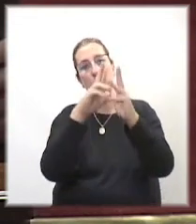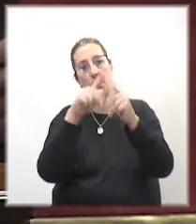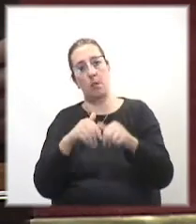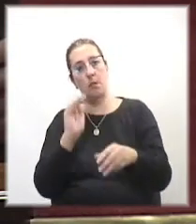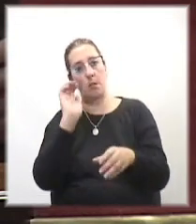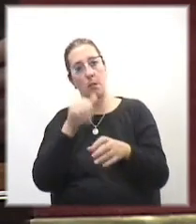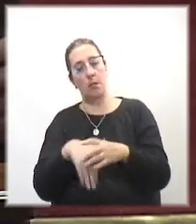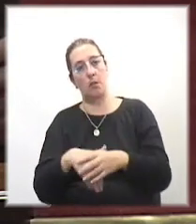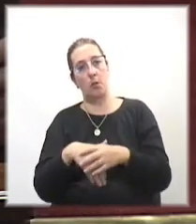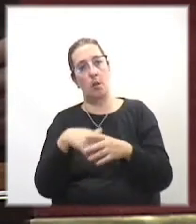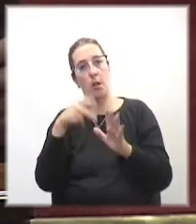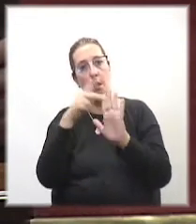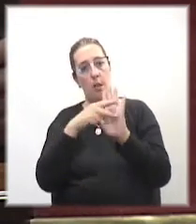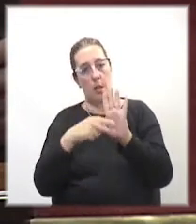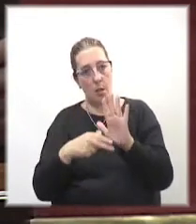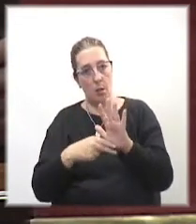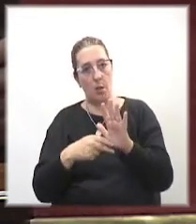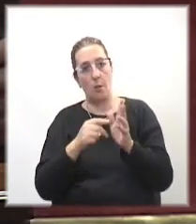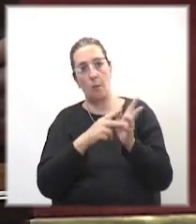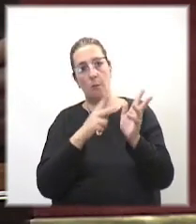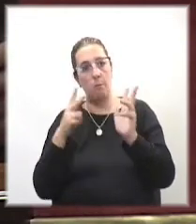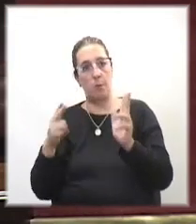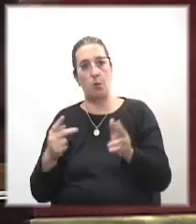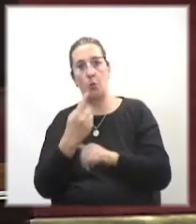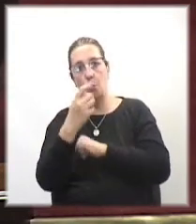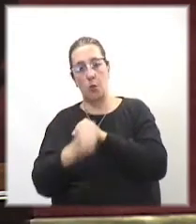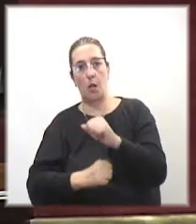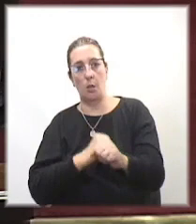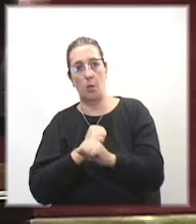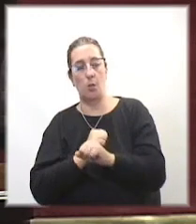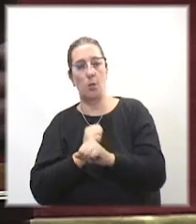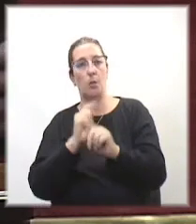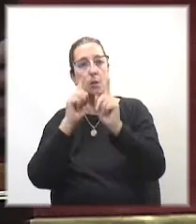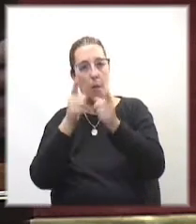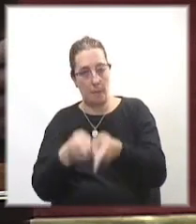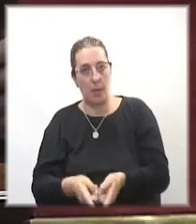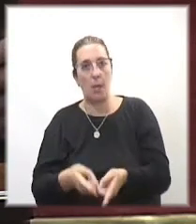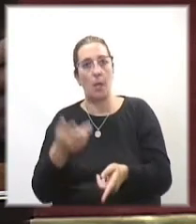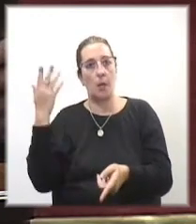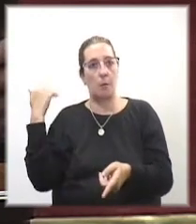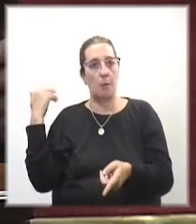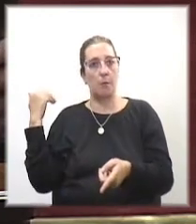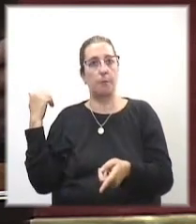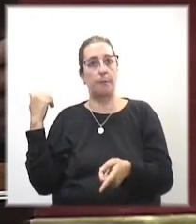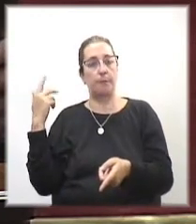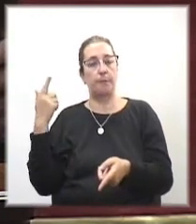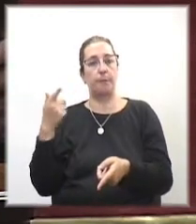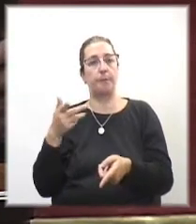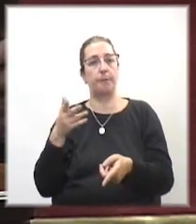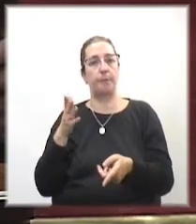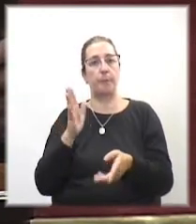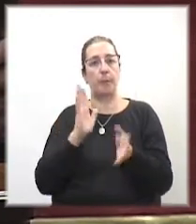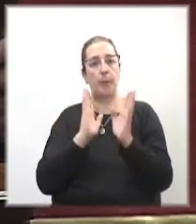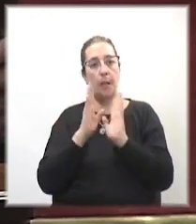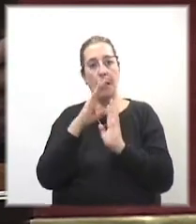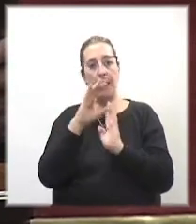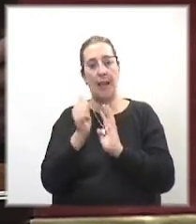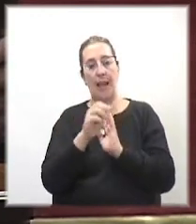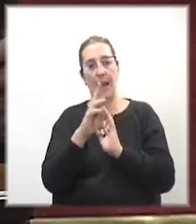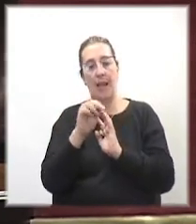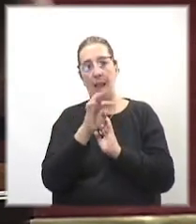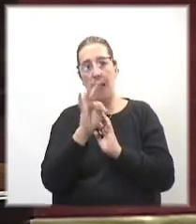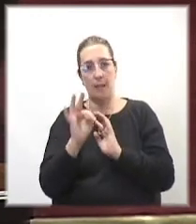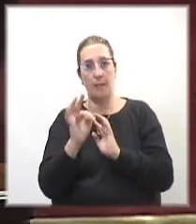establecerá la ley, deberá dictarse en un plazo de 1 año. También en su momento, por parte de la doctora Garat,